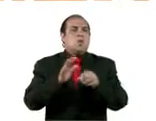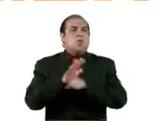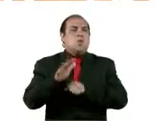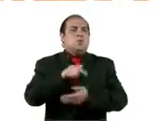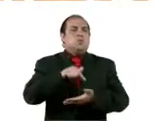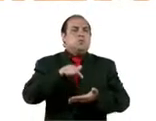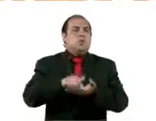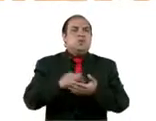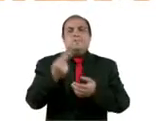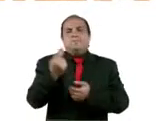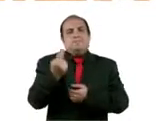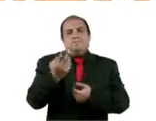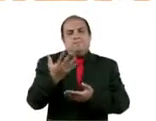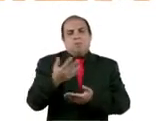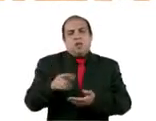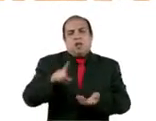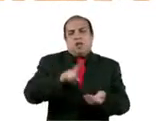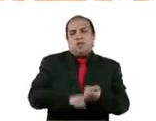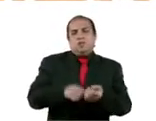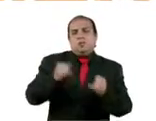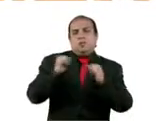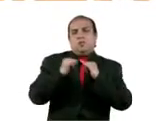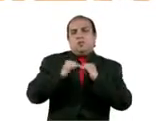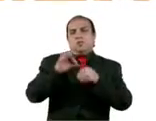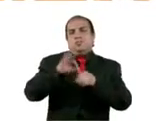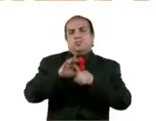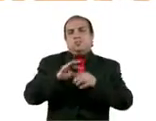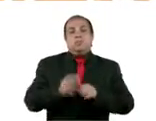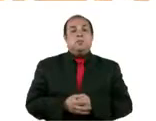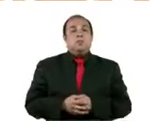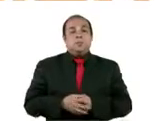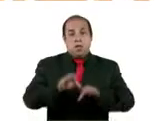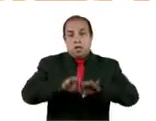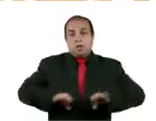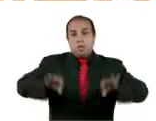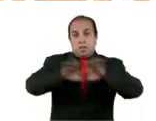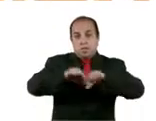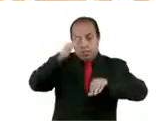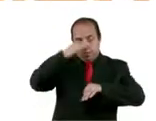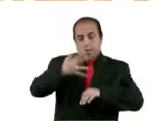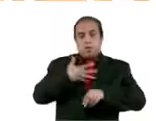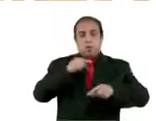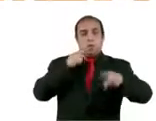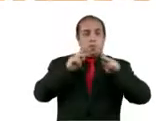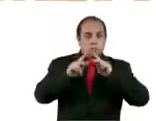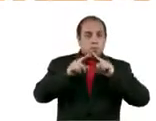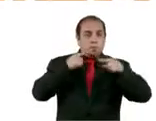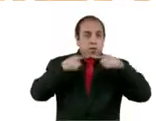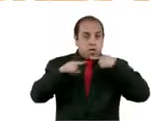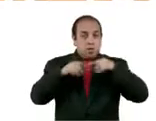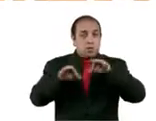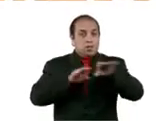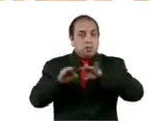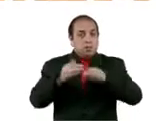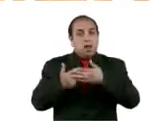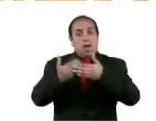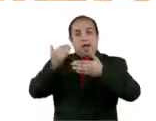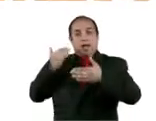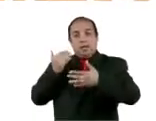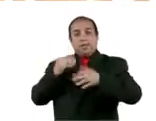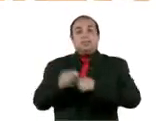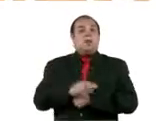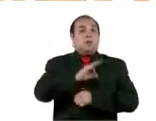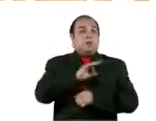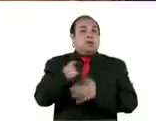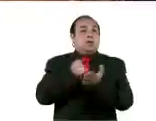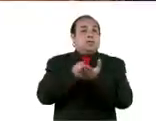instituto. Entonces es importante que se sepa que hubo pláticas, que hubo trabajos previos para poder llegar a esta